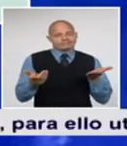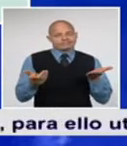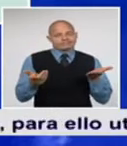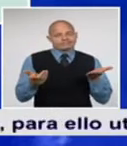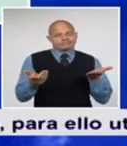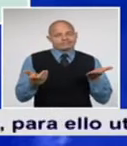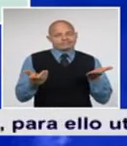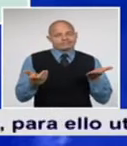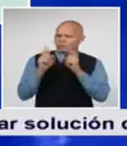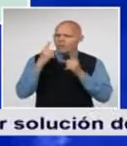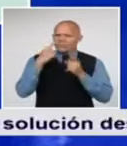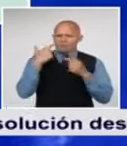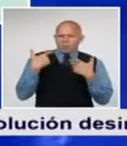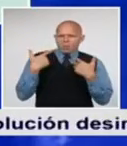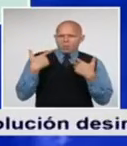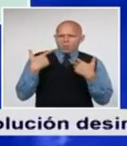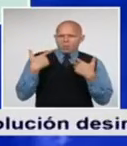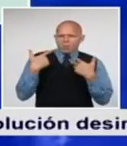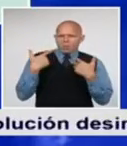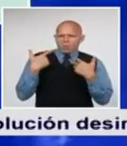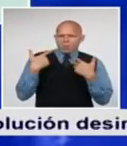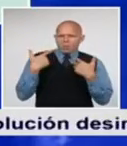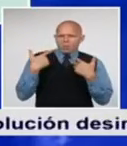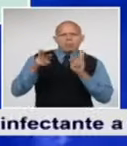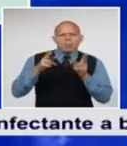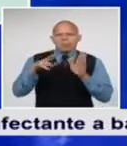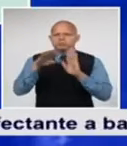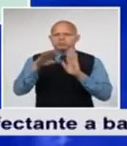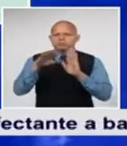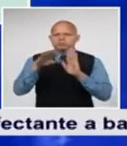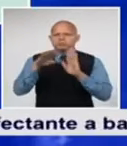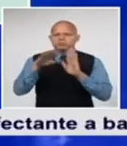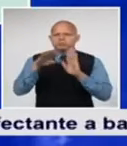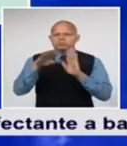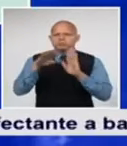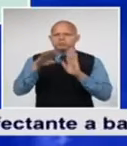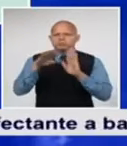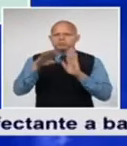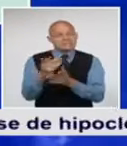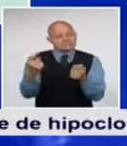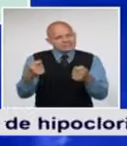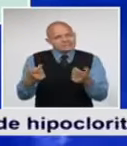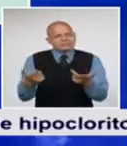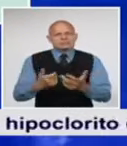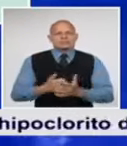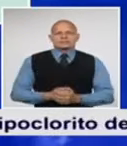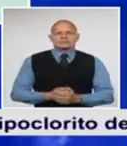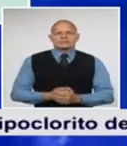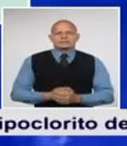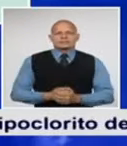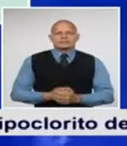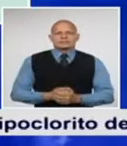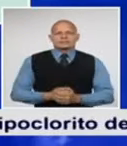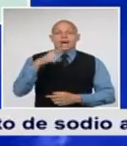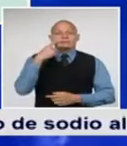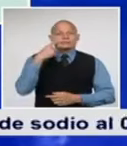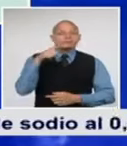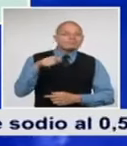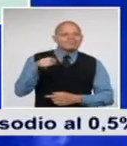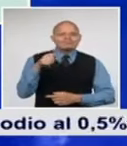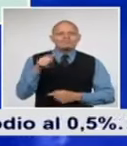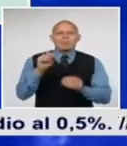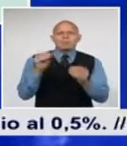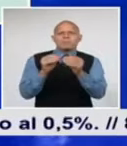siguen adoptando medidas, arreciando, pero hay que seguir porque indiscutiblemente tiene una